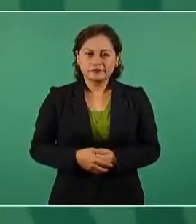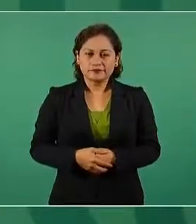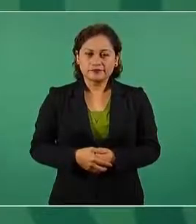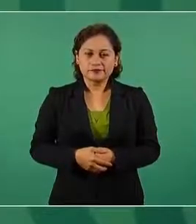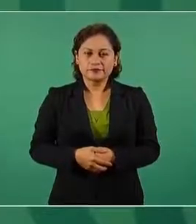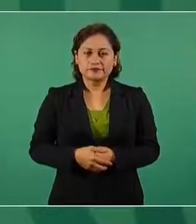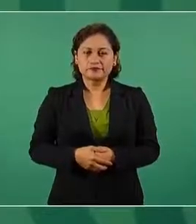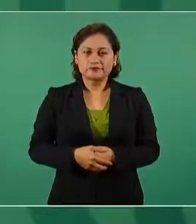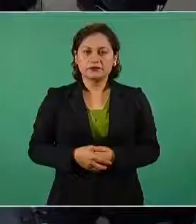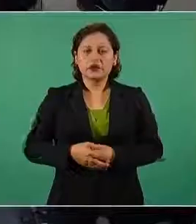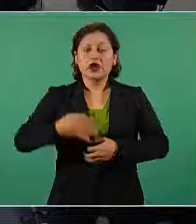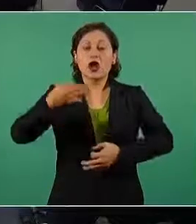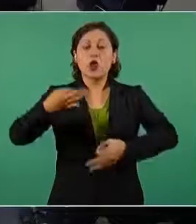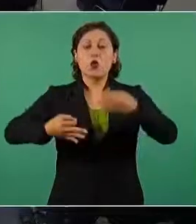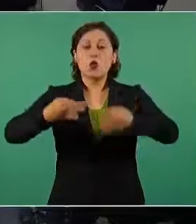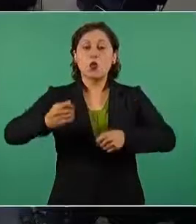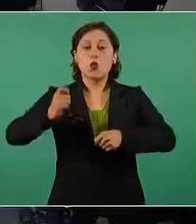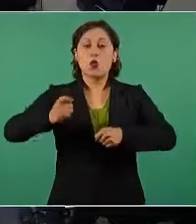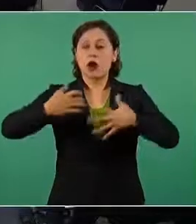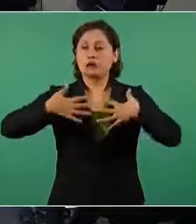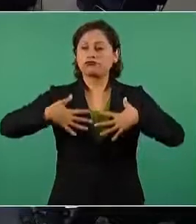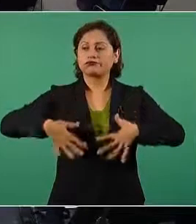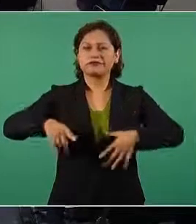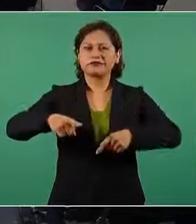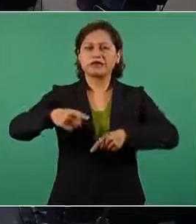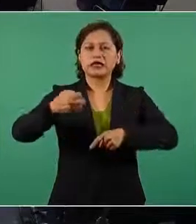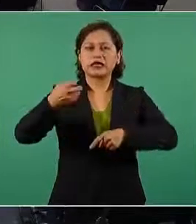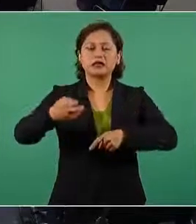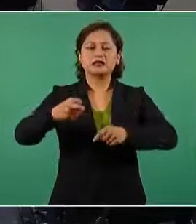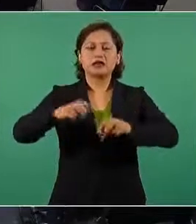de cinco jueces.